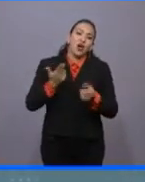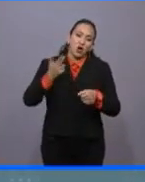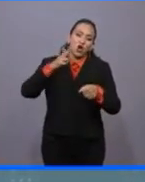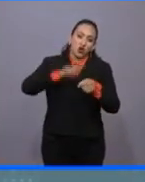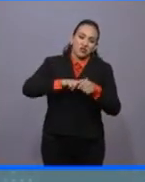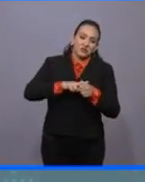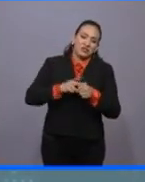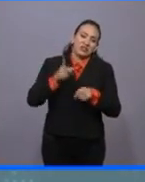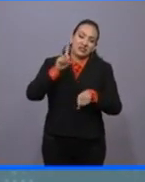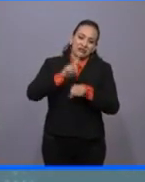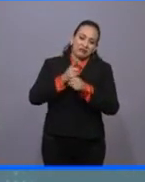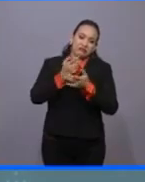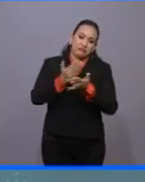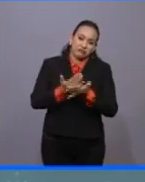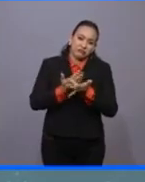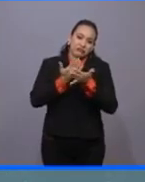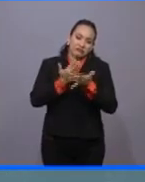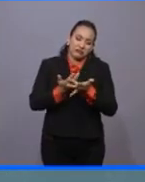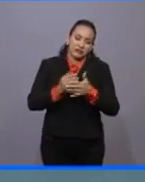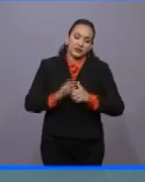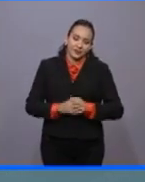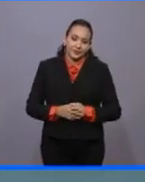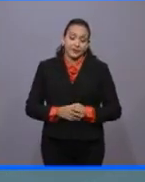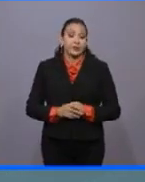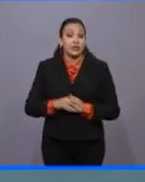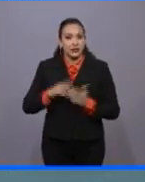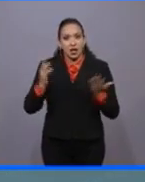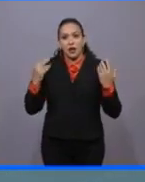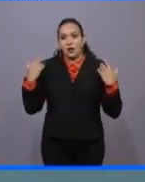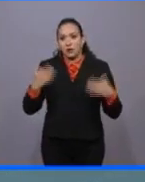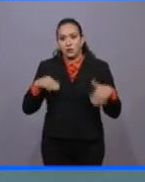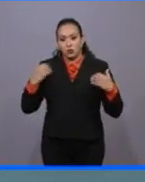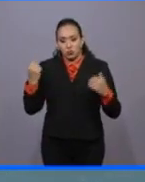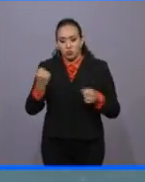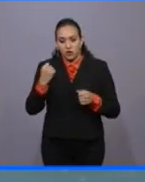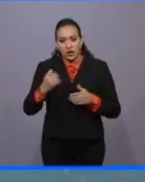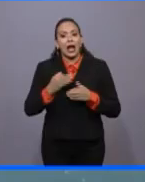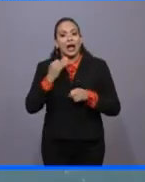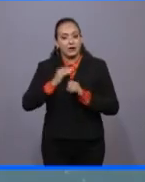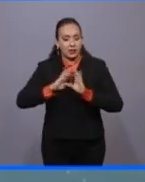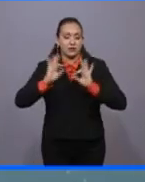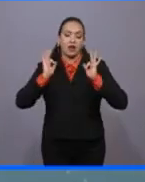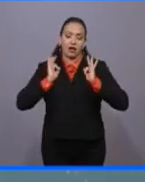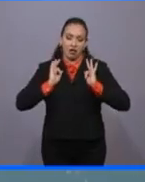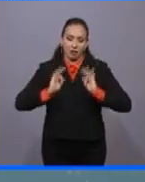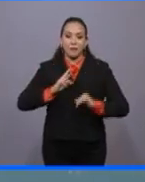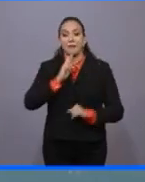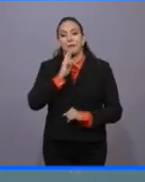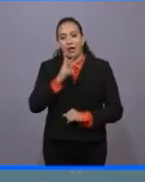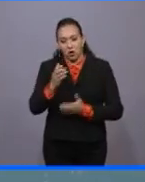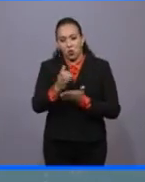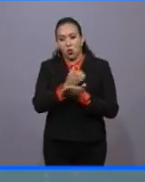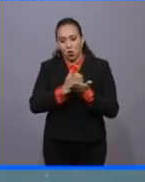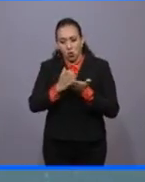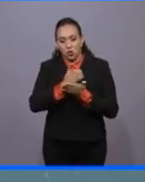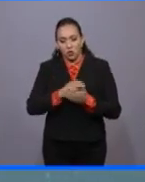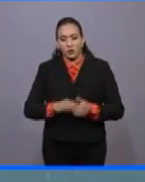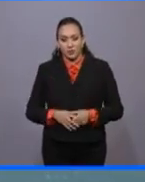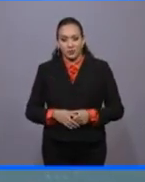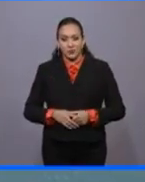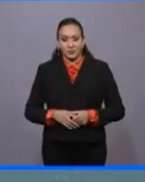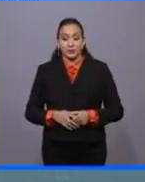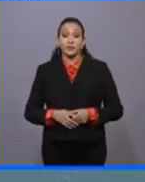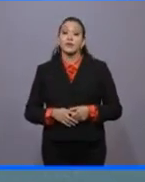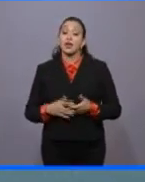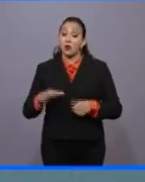por varios días. Indicó que afortunadamente el día de hoy se encuentra estable y en proceso de recuperación.